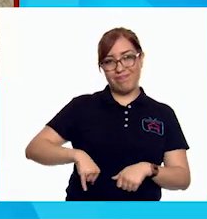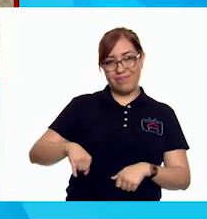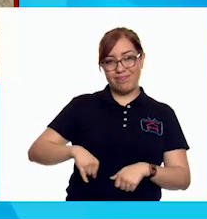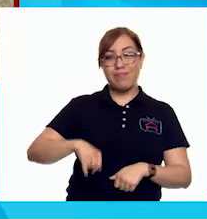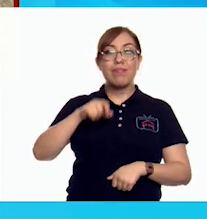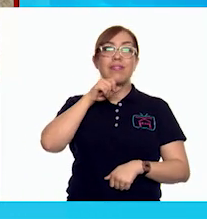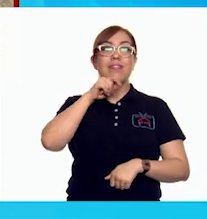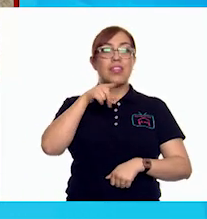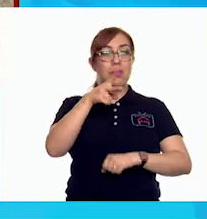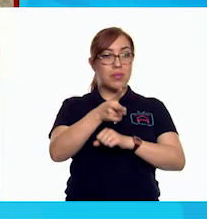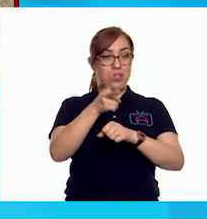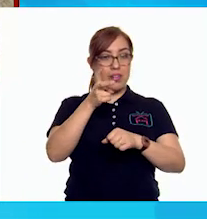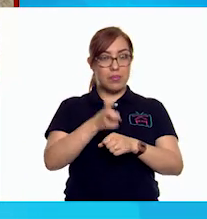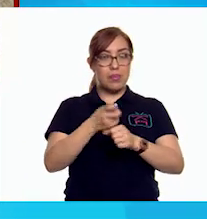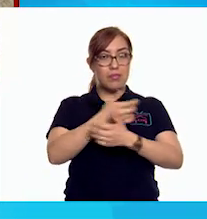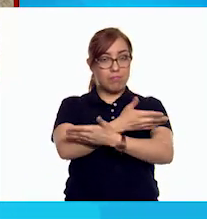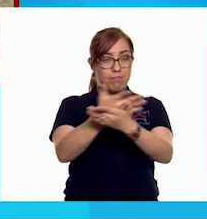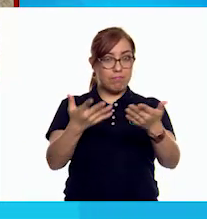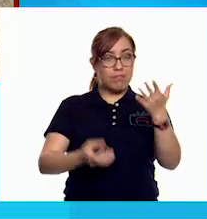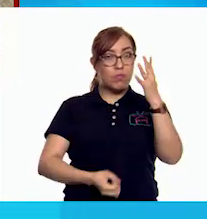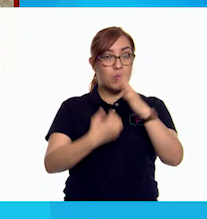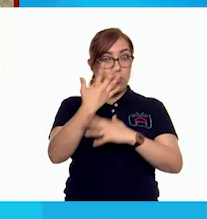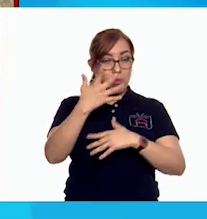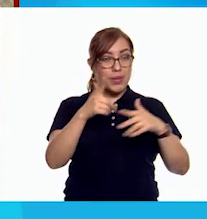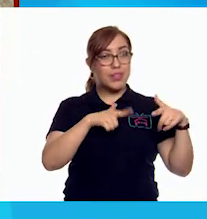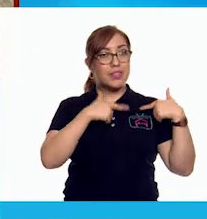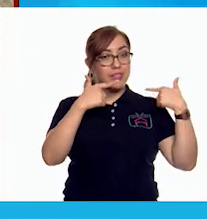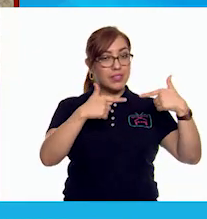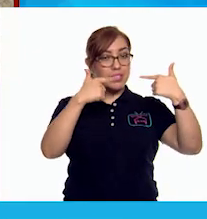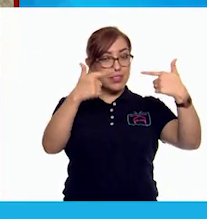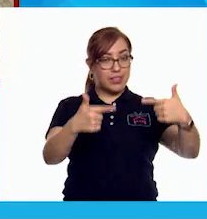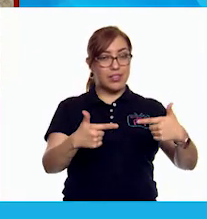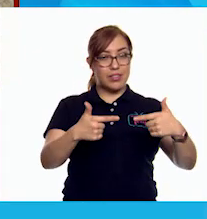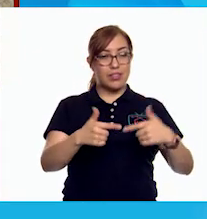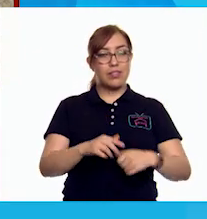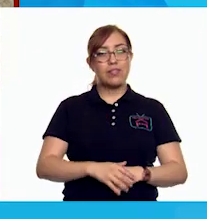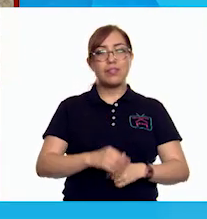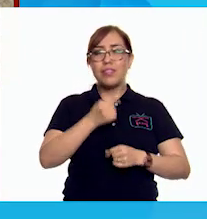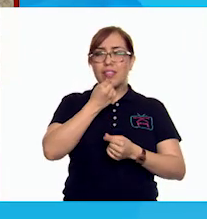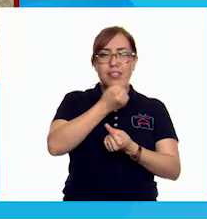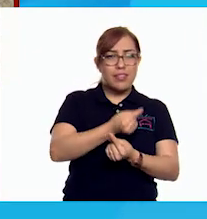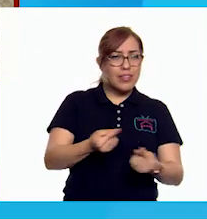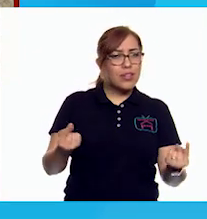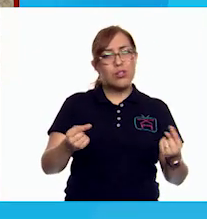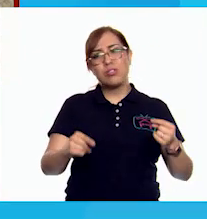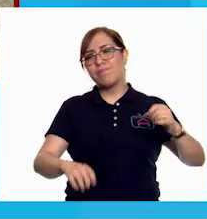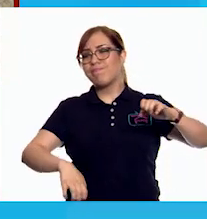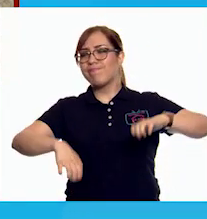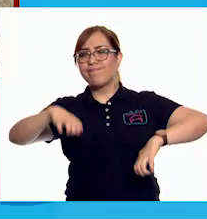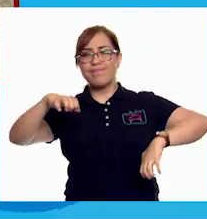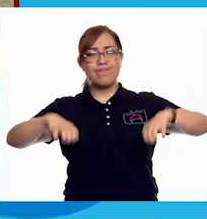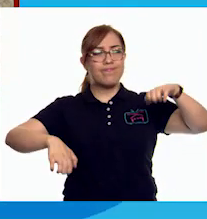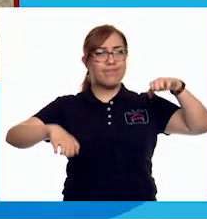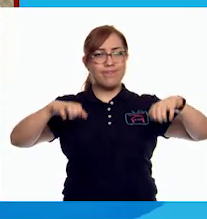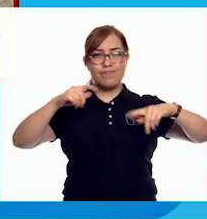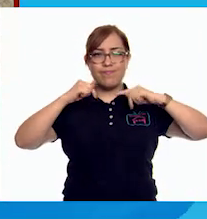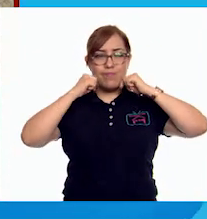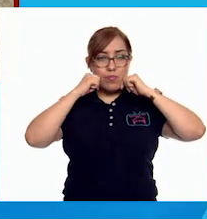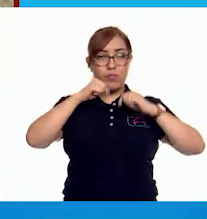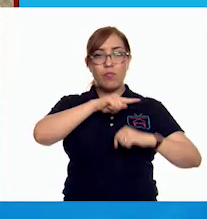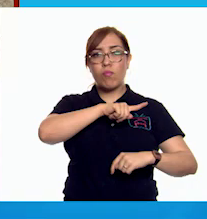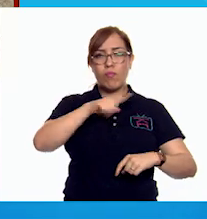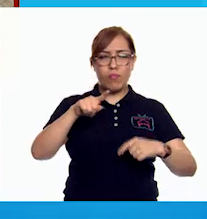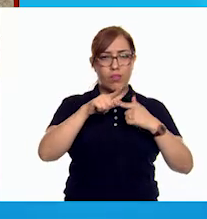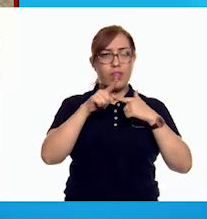toda la nueva generación, sean chiquitos o grandes, que continúen conservando